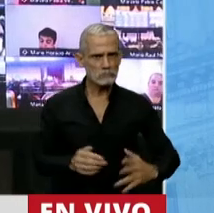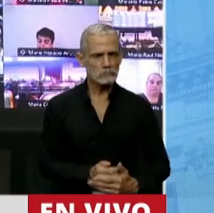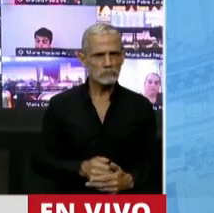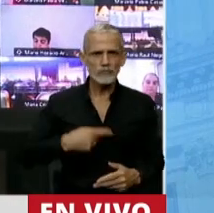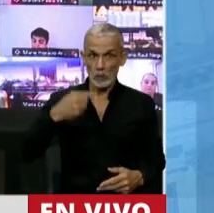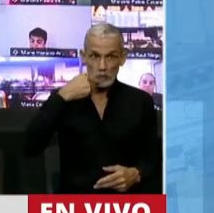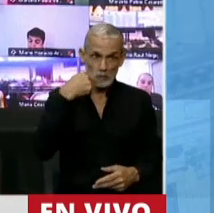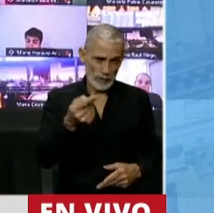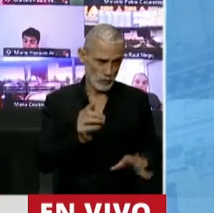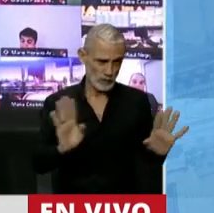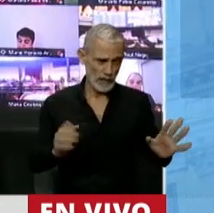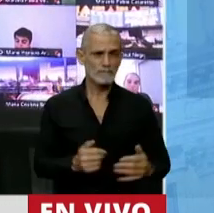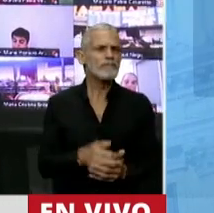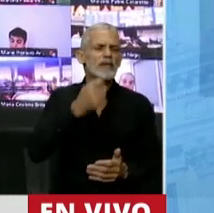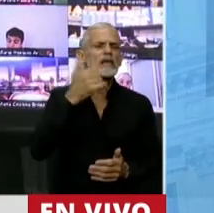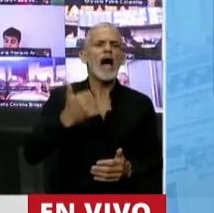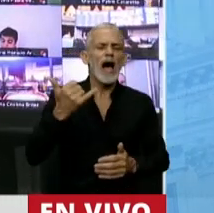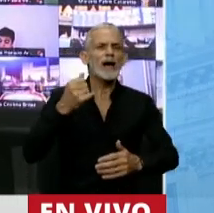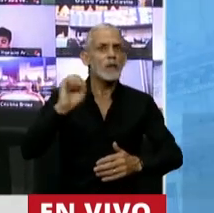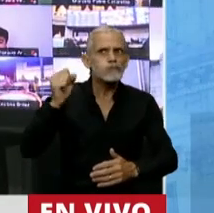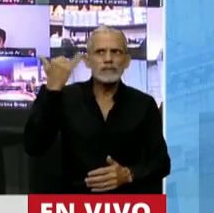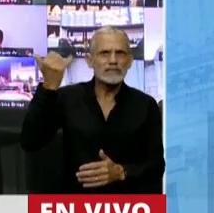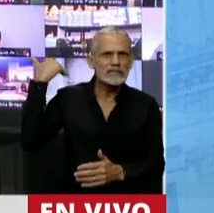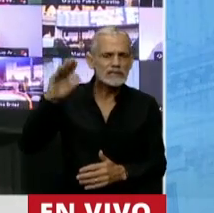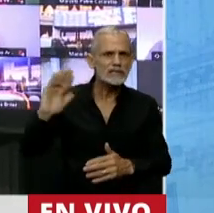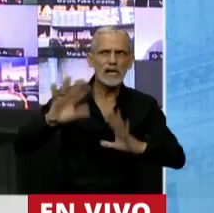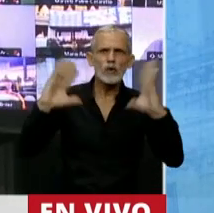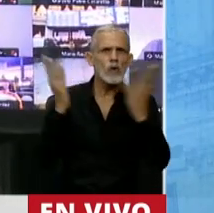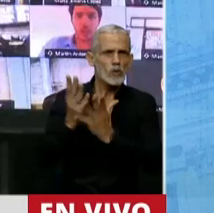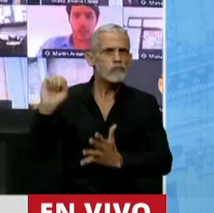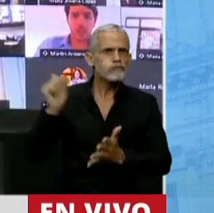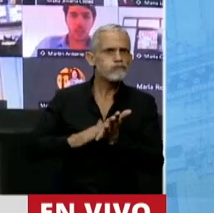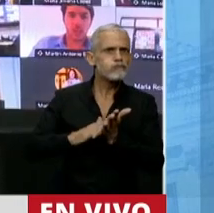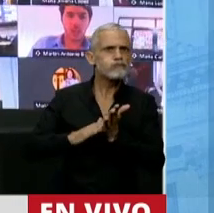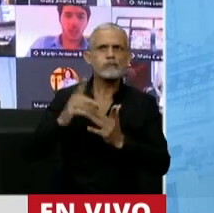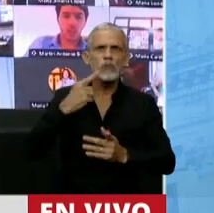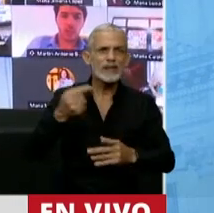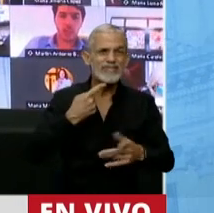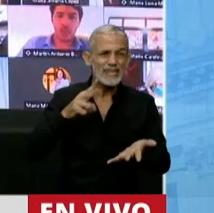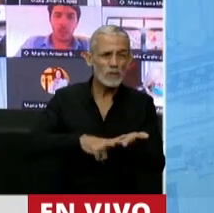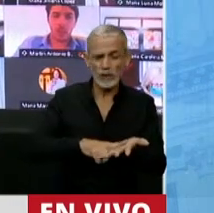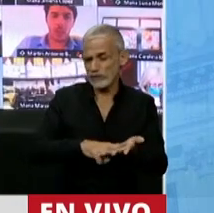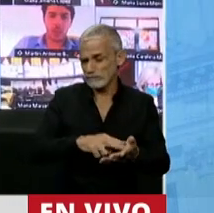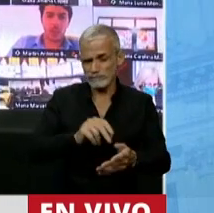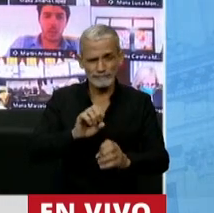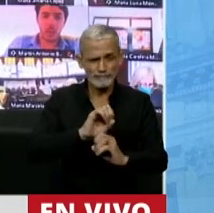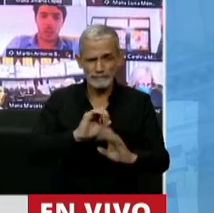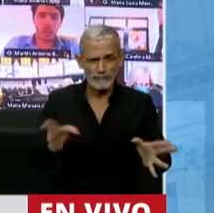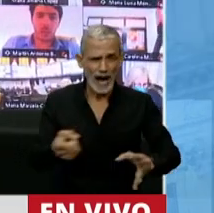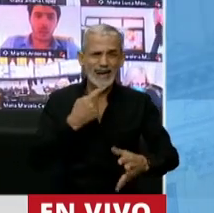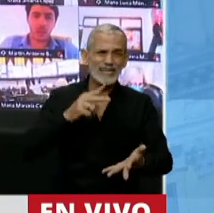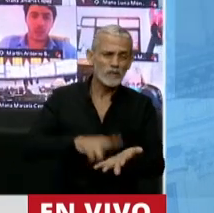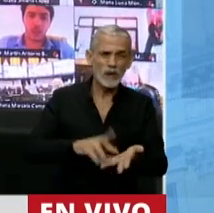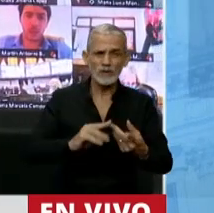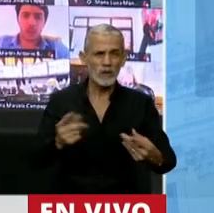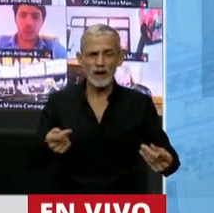Entonces, la pregunta es, señor presidente, si tenemos experiencia internacional debidamente acreditada que dice que este es un pésimo ejercicio tributario, que vamos